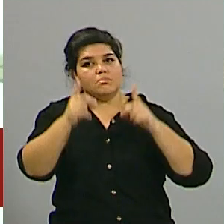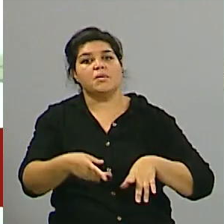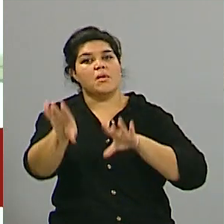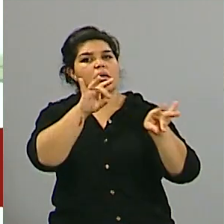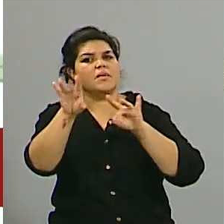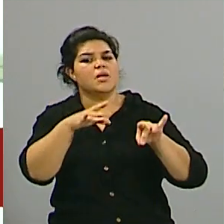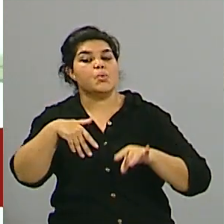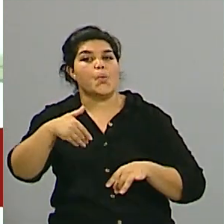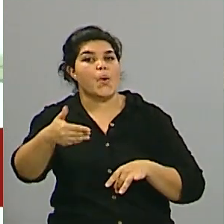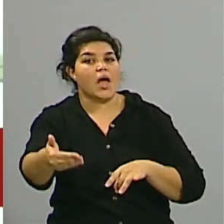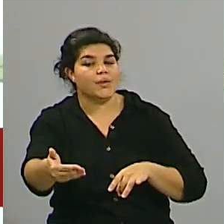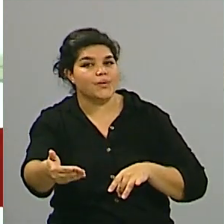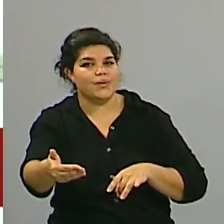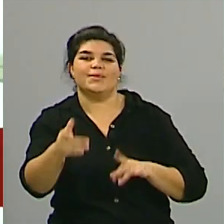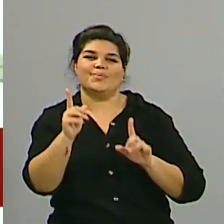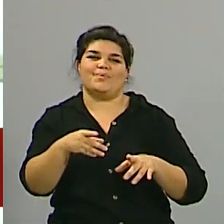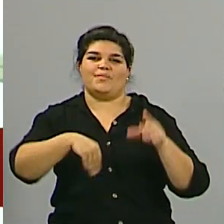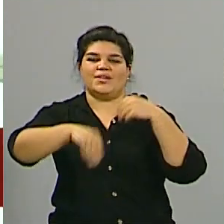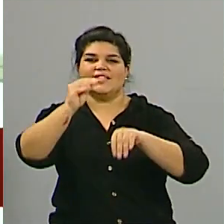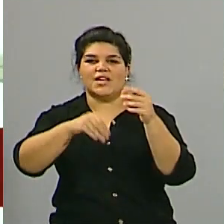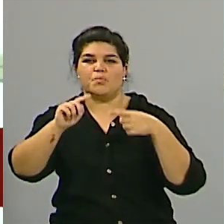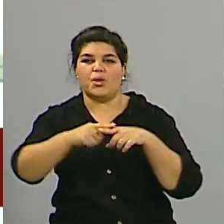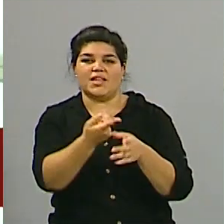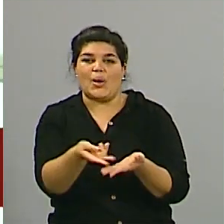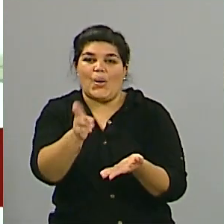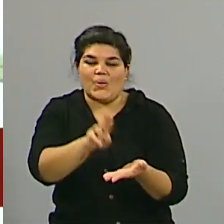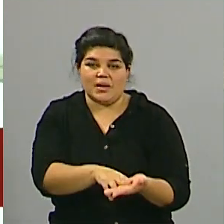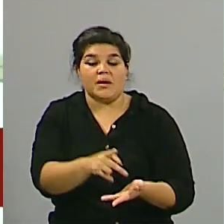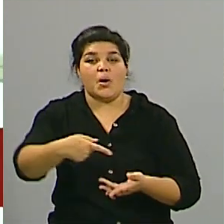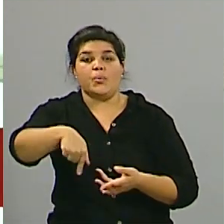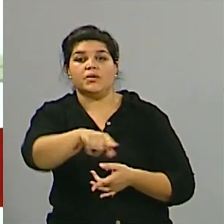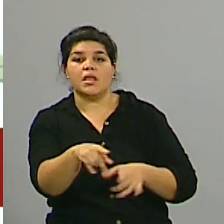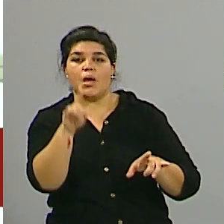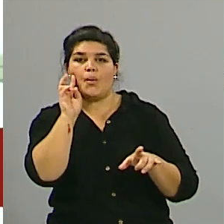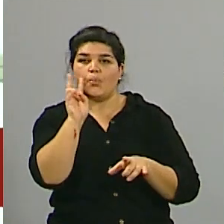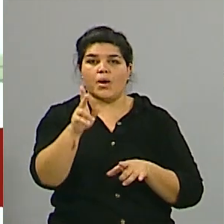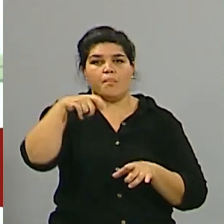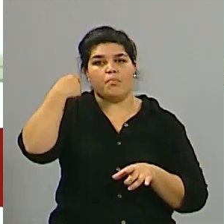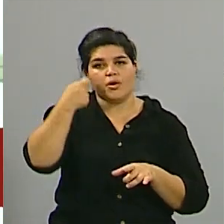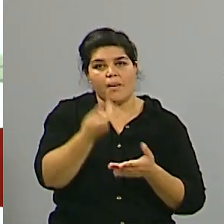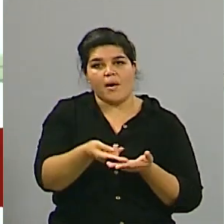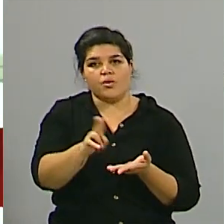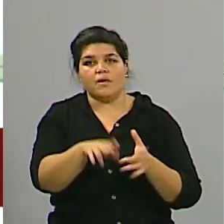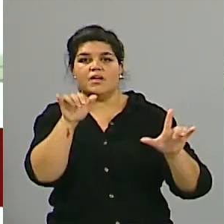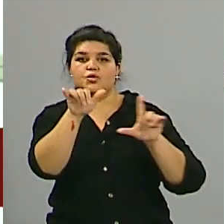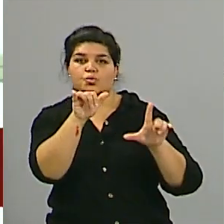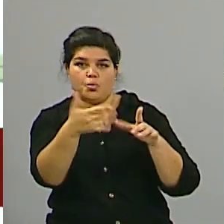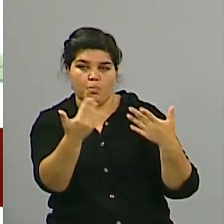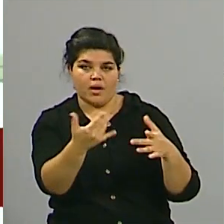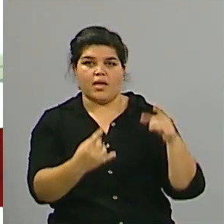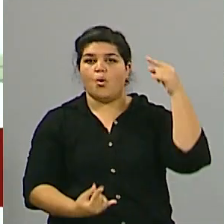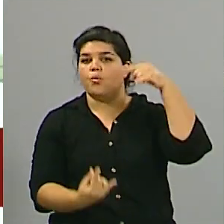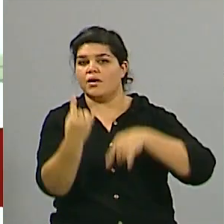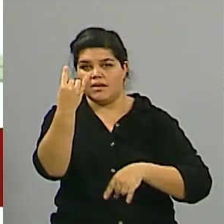será para la próxima edición de Chat Político. Recuerden que pueden volver a ver el programa en YouTube a través de Unidiversidad.